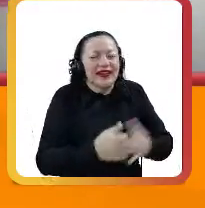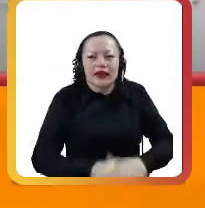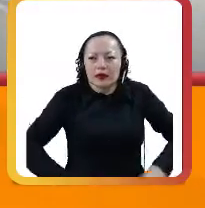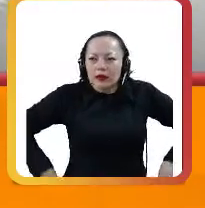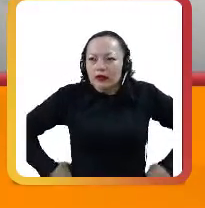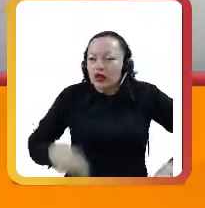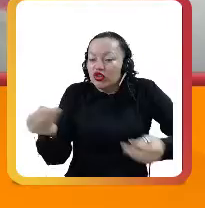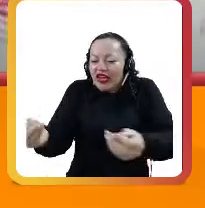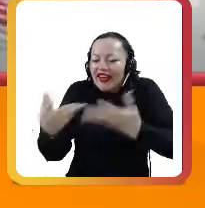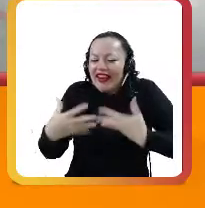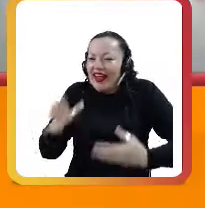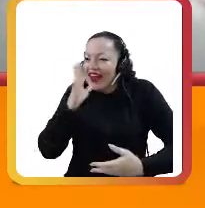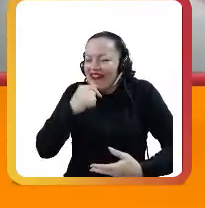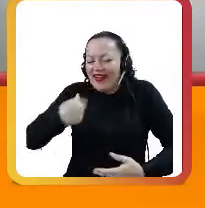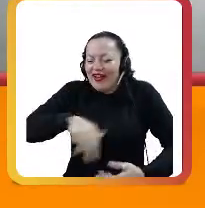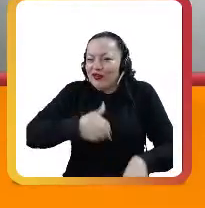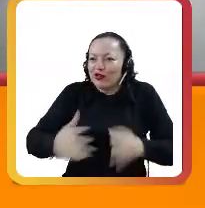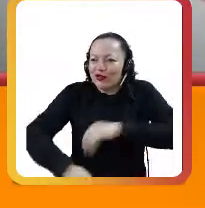dieron.